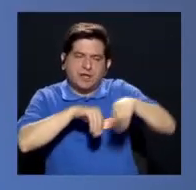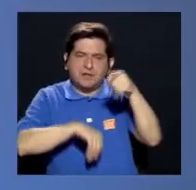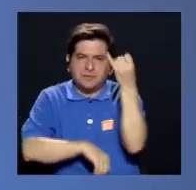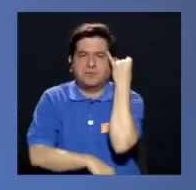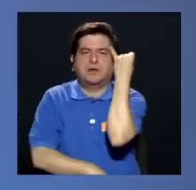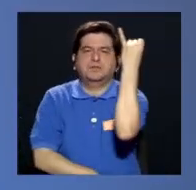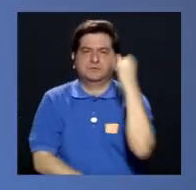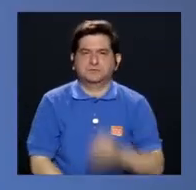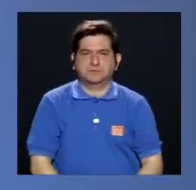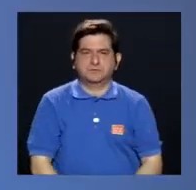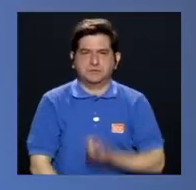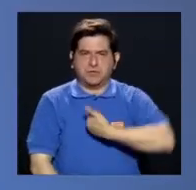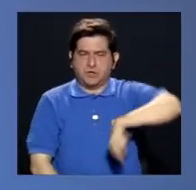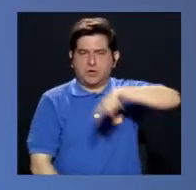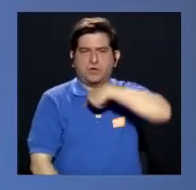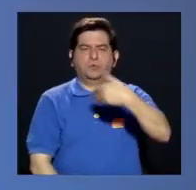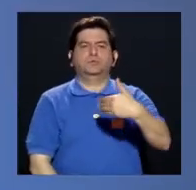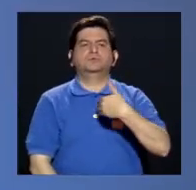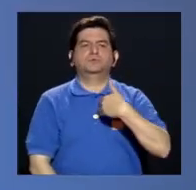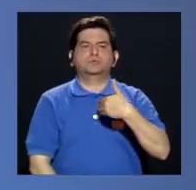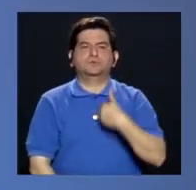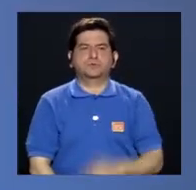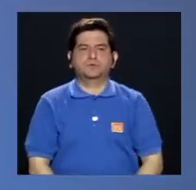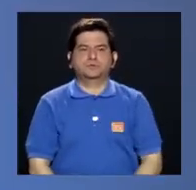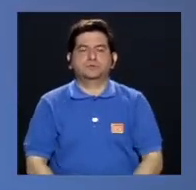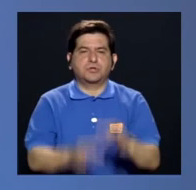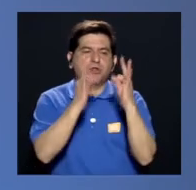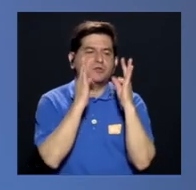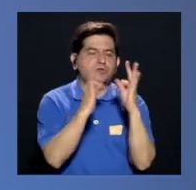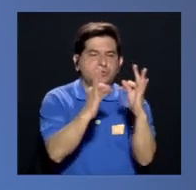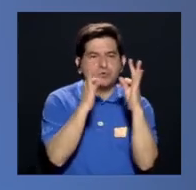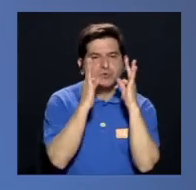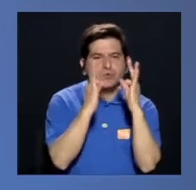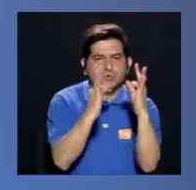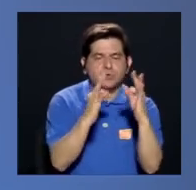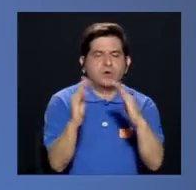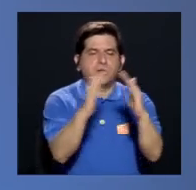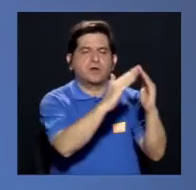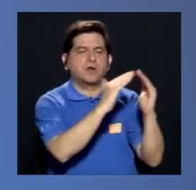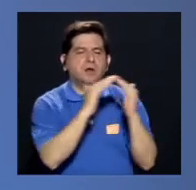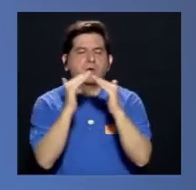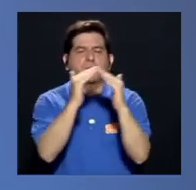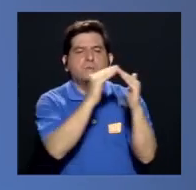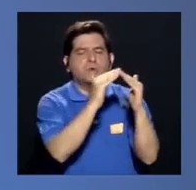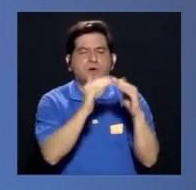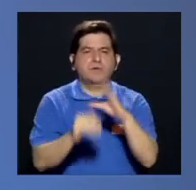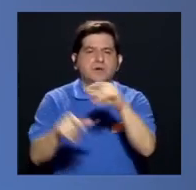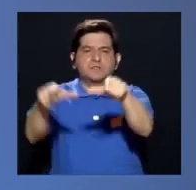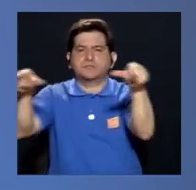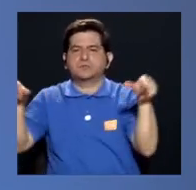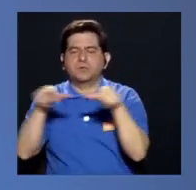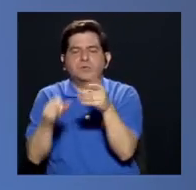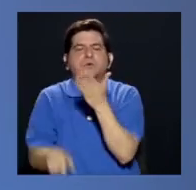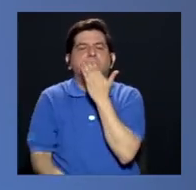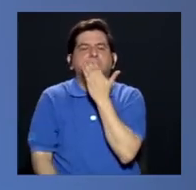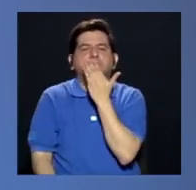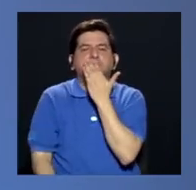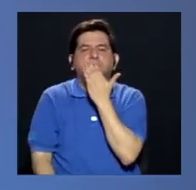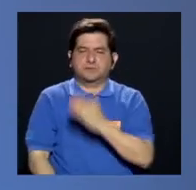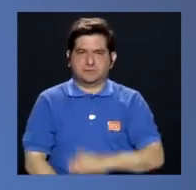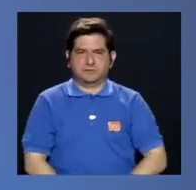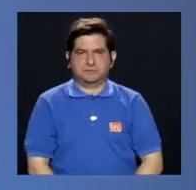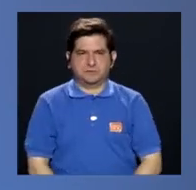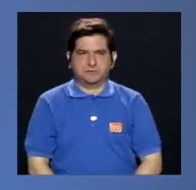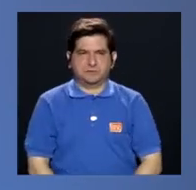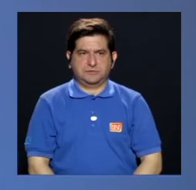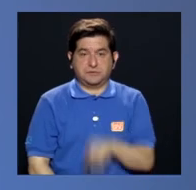iniciativa, hemos tenido la tutoría en pueblos y territorios indígenas